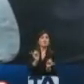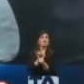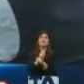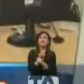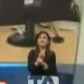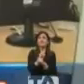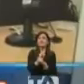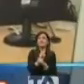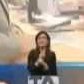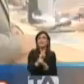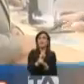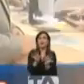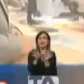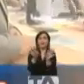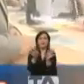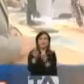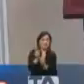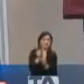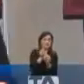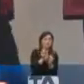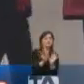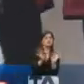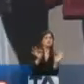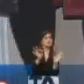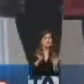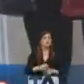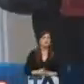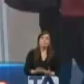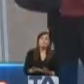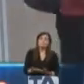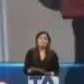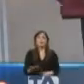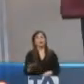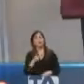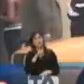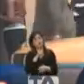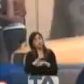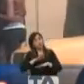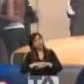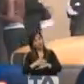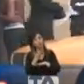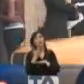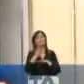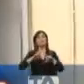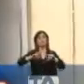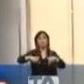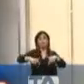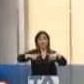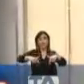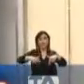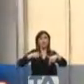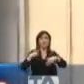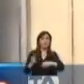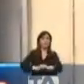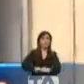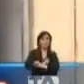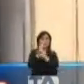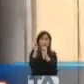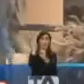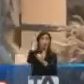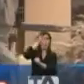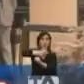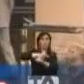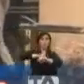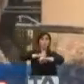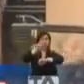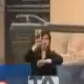instituciones y el aseo general de los establecimientos. Por ello, el presidente Lenín Moreno emitió esta mañana un decreto para que a partir de las